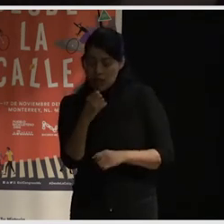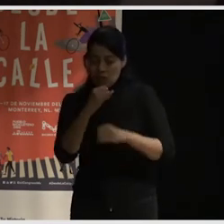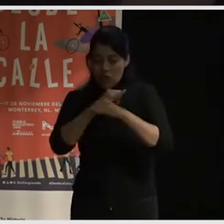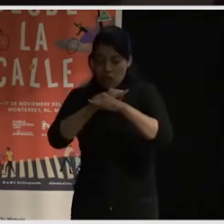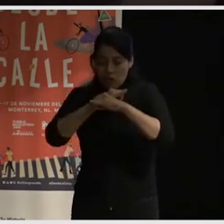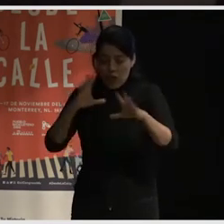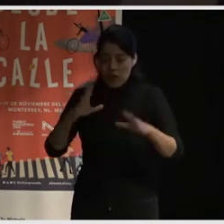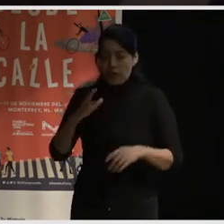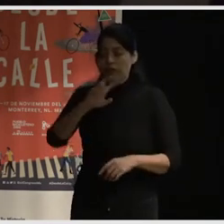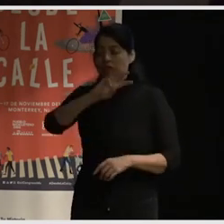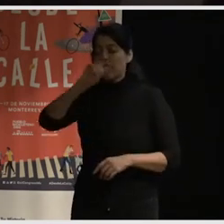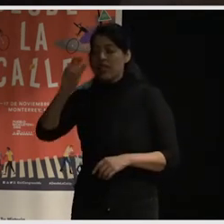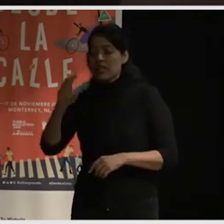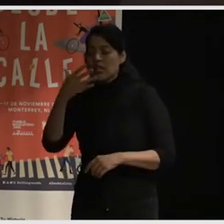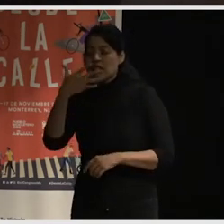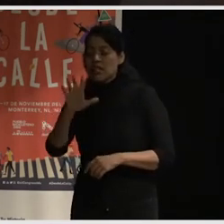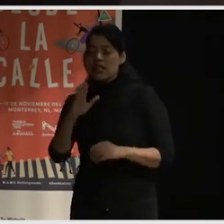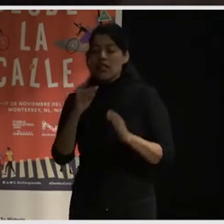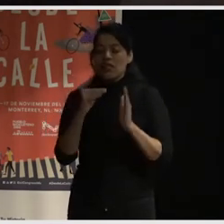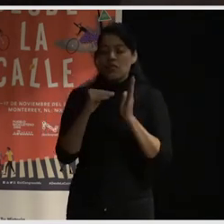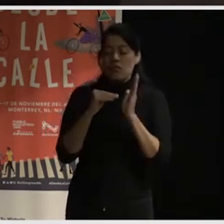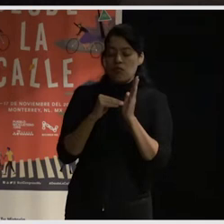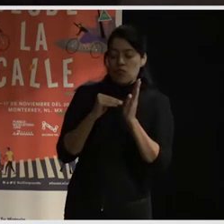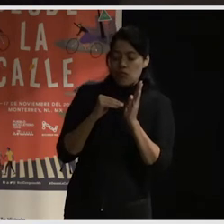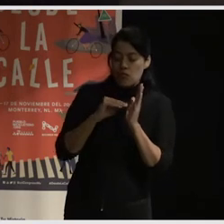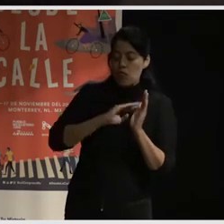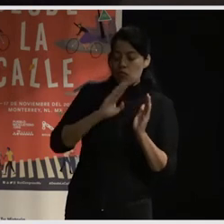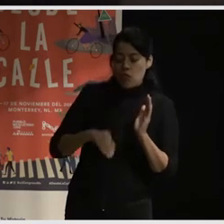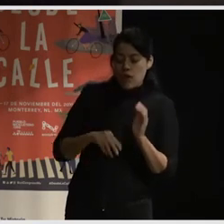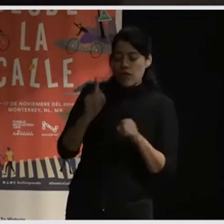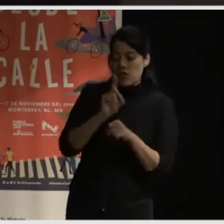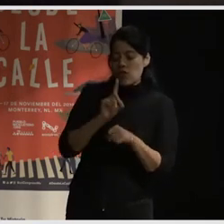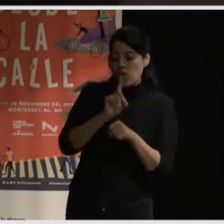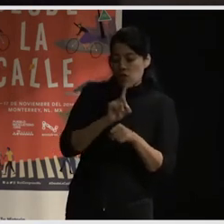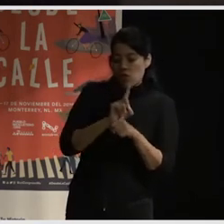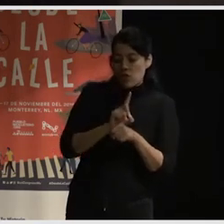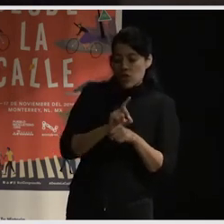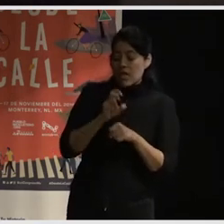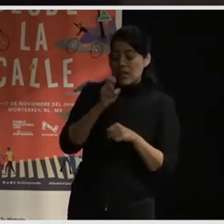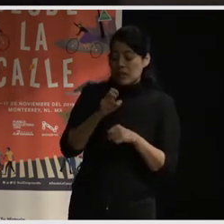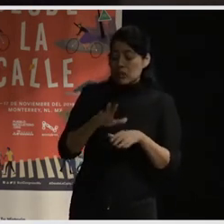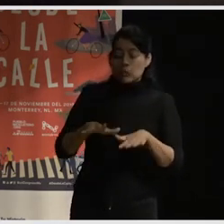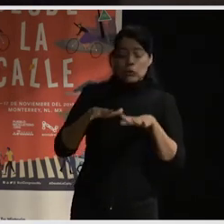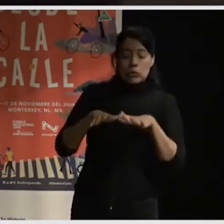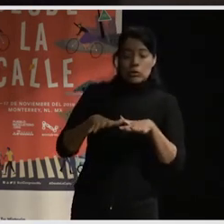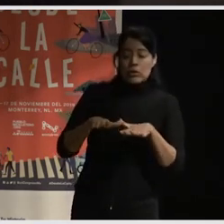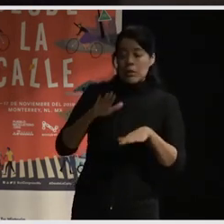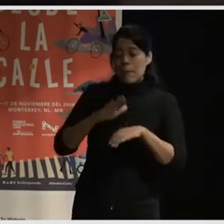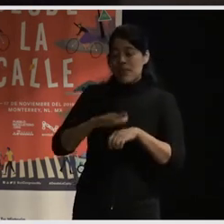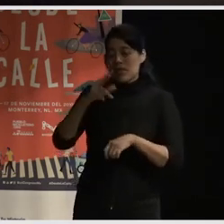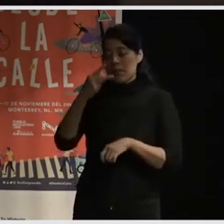310 muertes diarias aquí en monterrey eso probablemente impacte y más que los que pm y